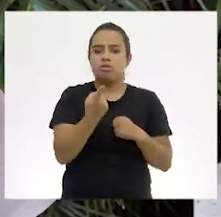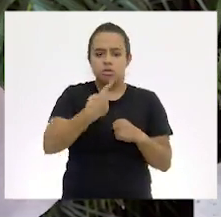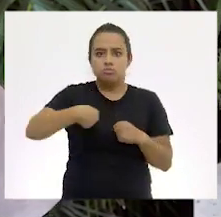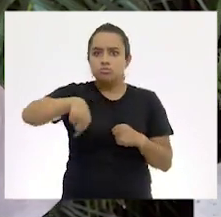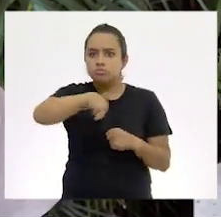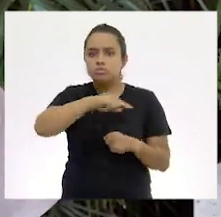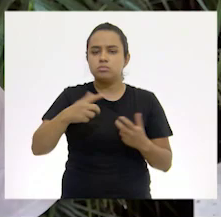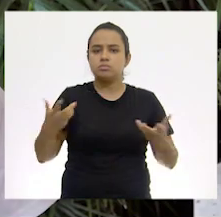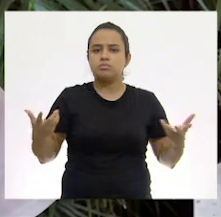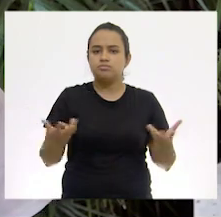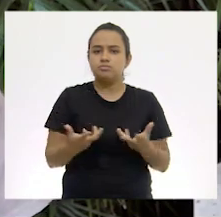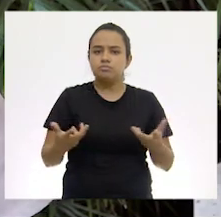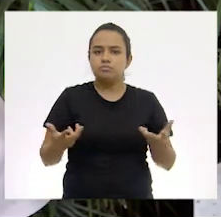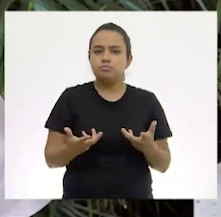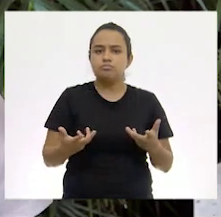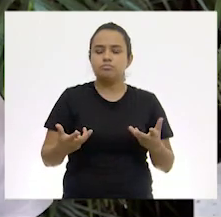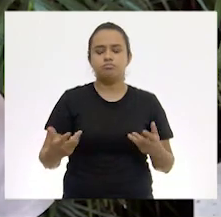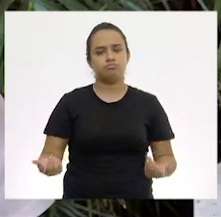trabajado mediante